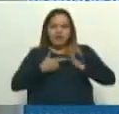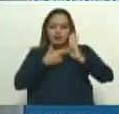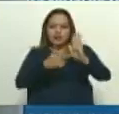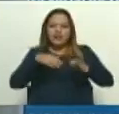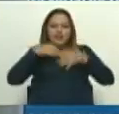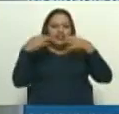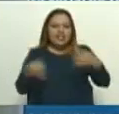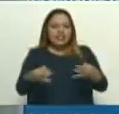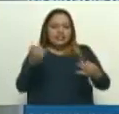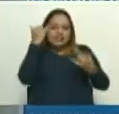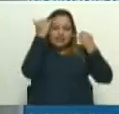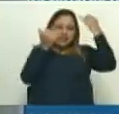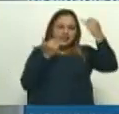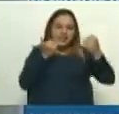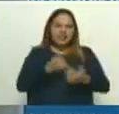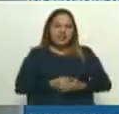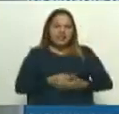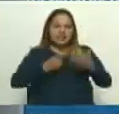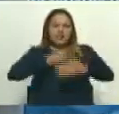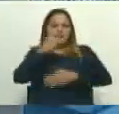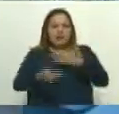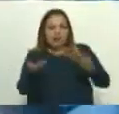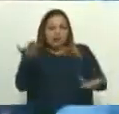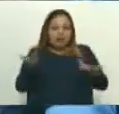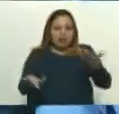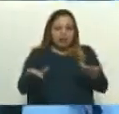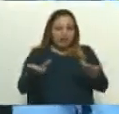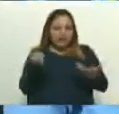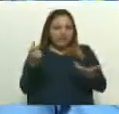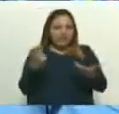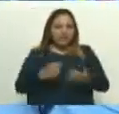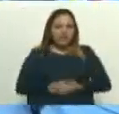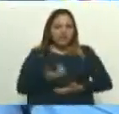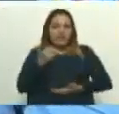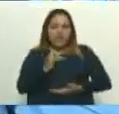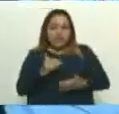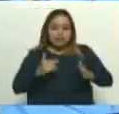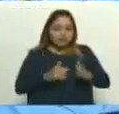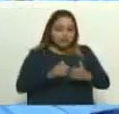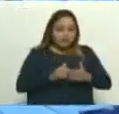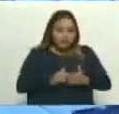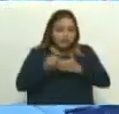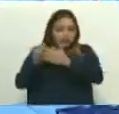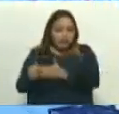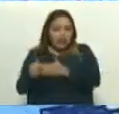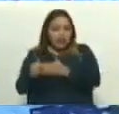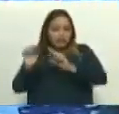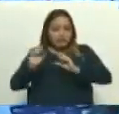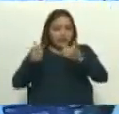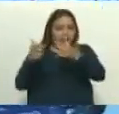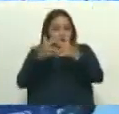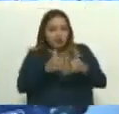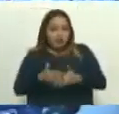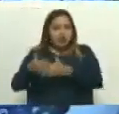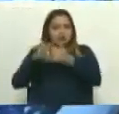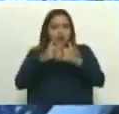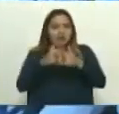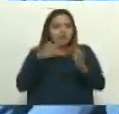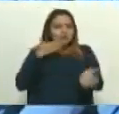verdaderas intenciones de un plan de desestabilización que está en curso dirigido desde Estados Unidos y que